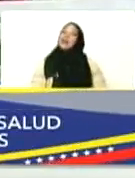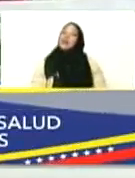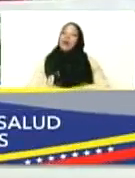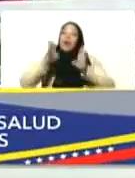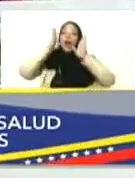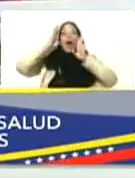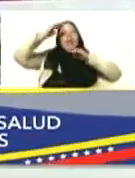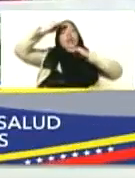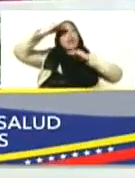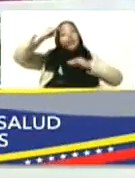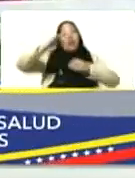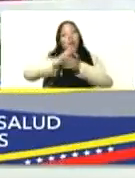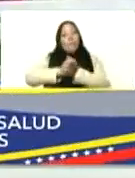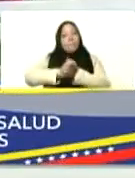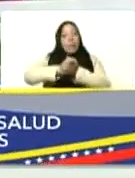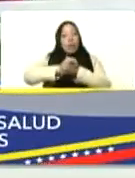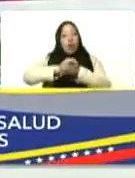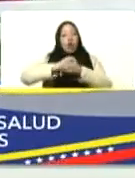Atención, Alfred Nazaret.